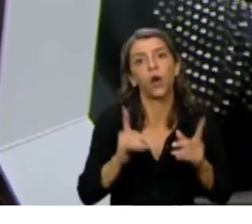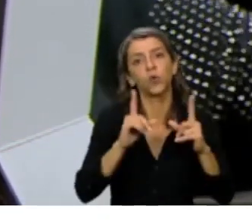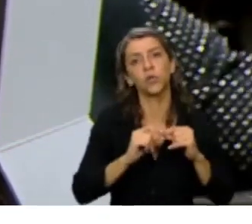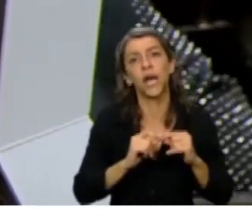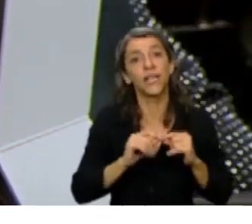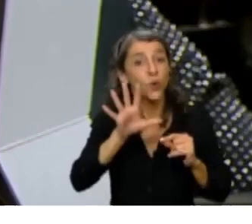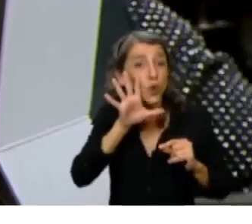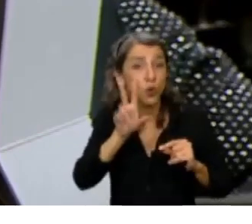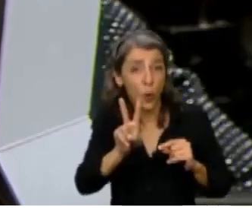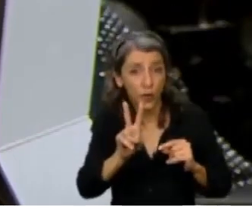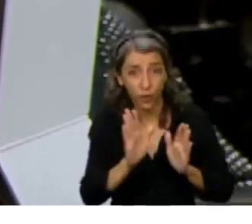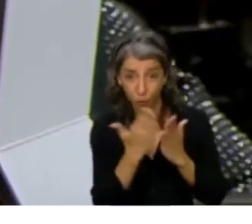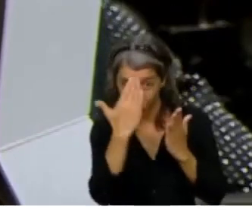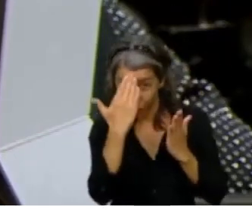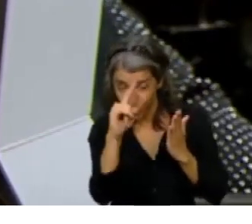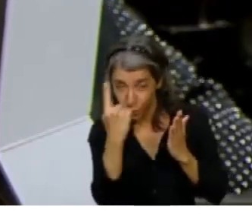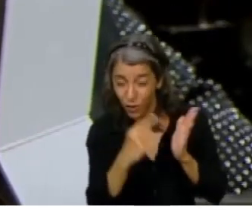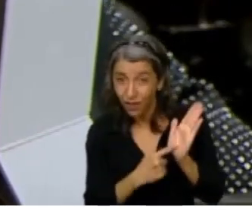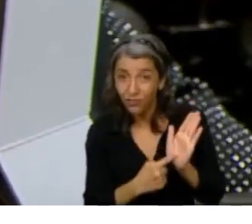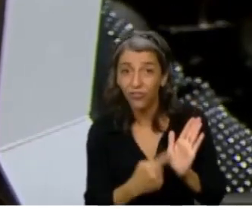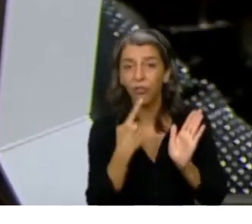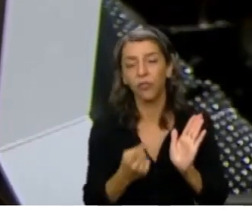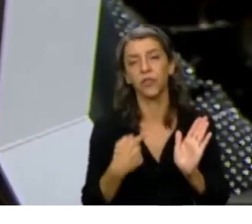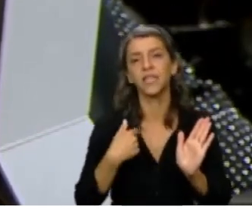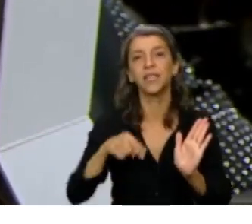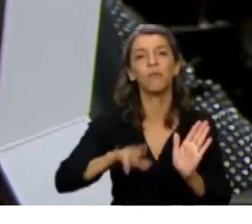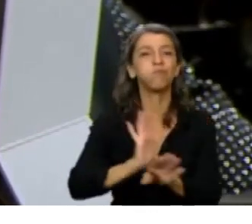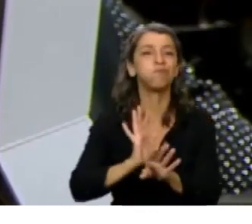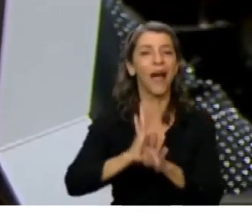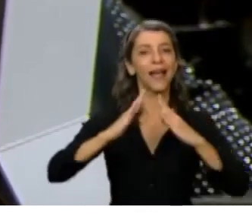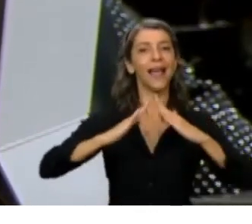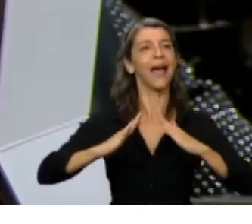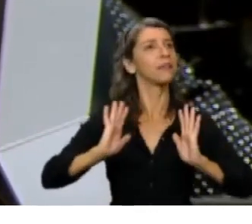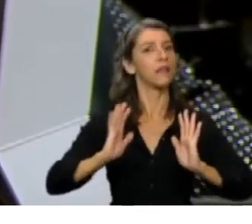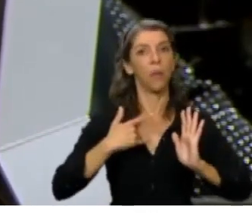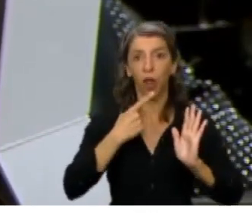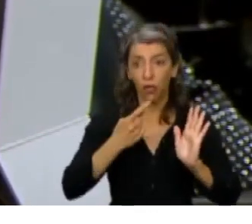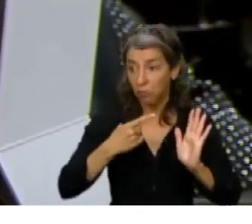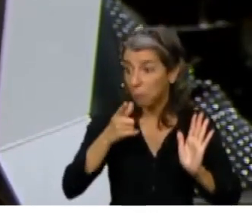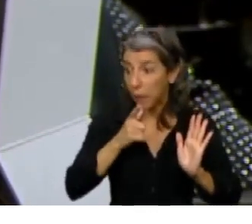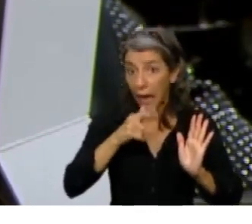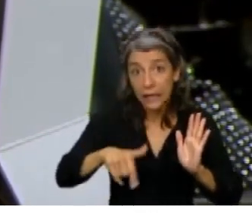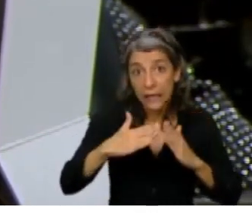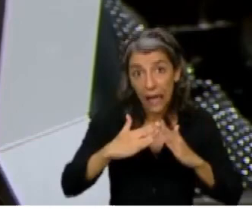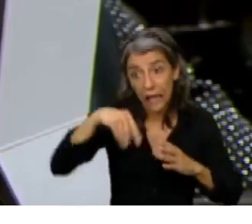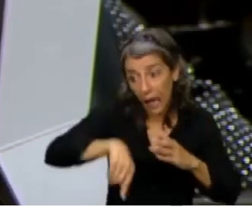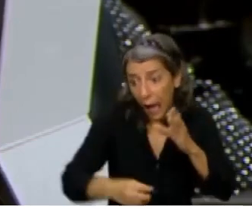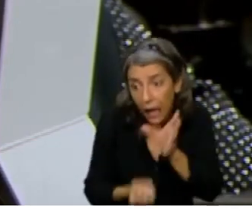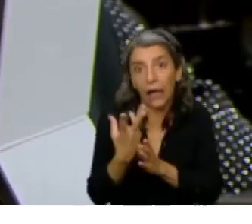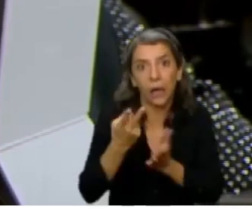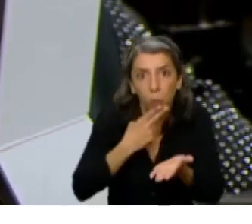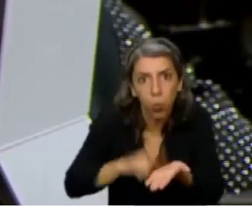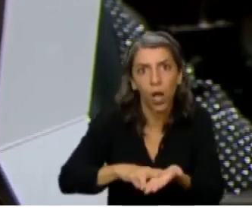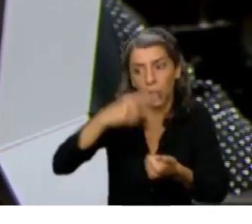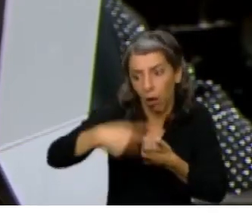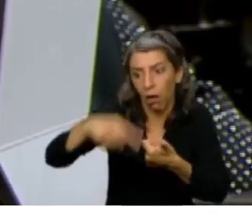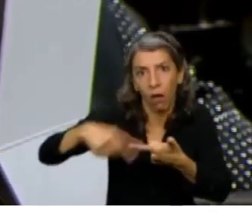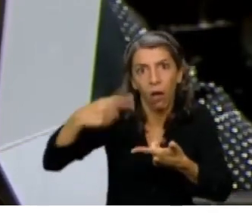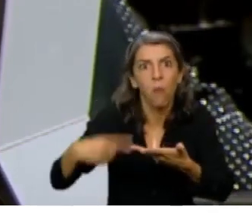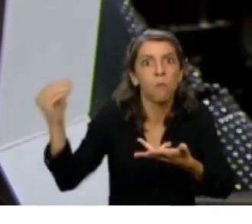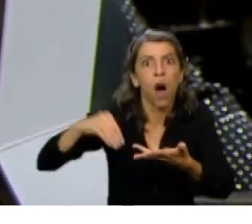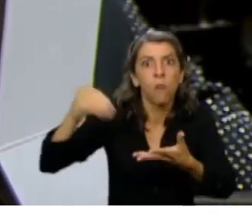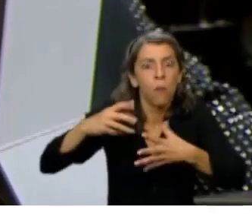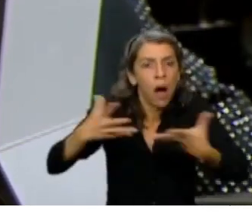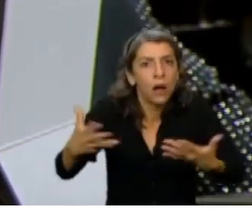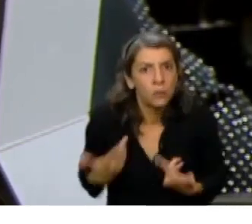de la Constitución Nacional, es la casa donde nacen los impuestos. Pues poco honor hacemos al cuidado y